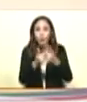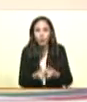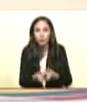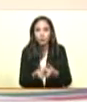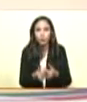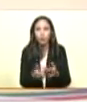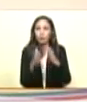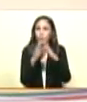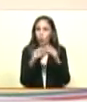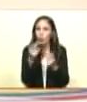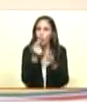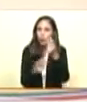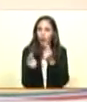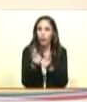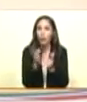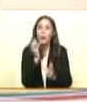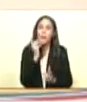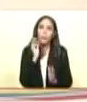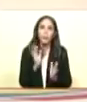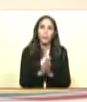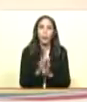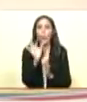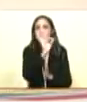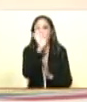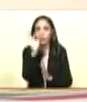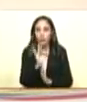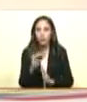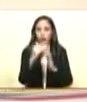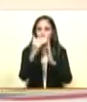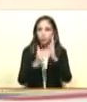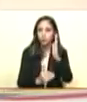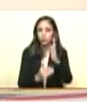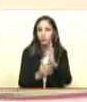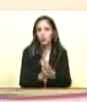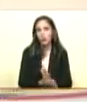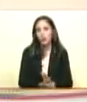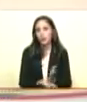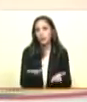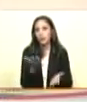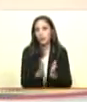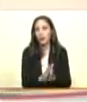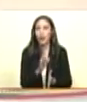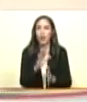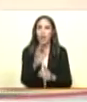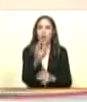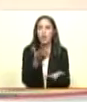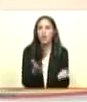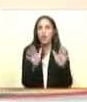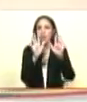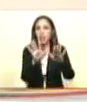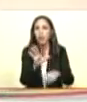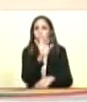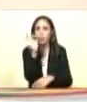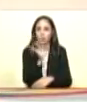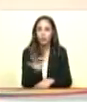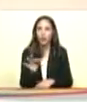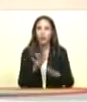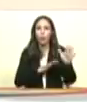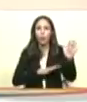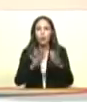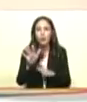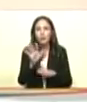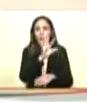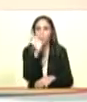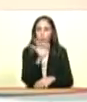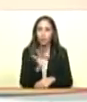trabajador. A uno se lo descuentan de la quincena, te descuentan 10%, 15, 20, y la